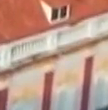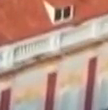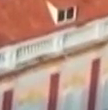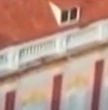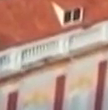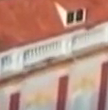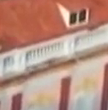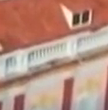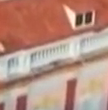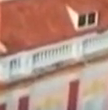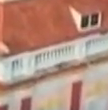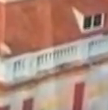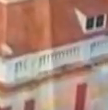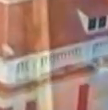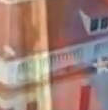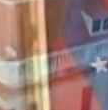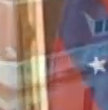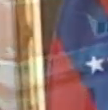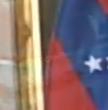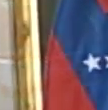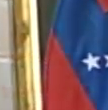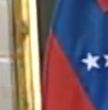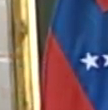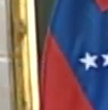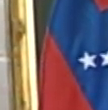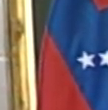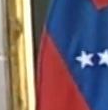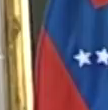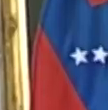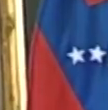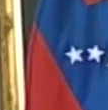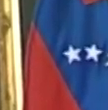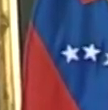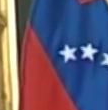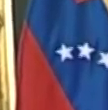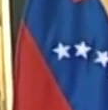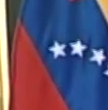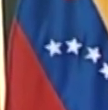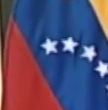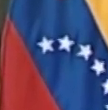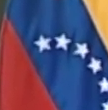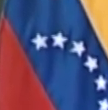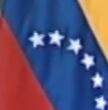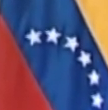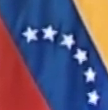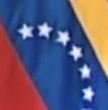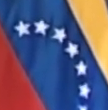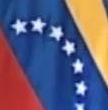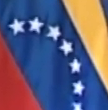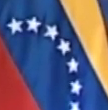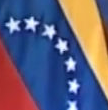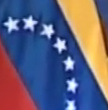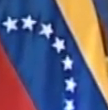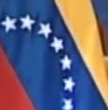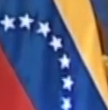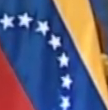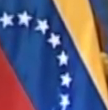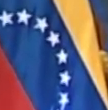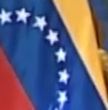Con motivo a la reunión con observadores internacionales para la elección presidencial y de